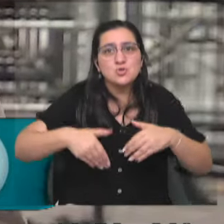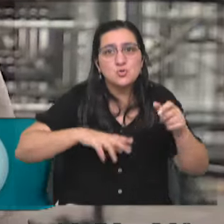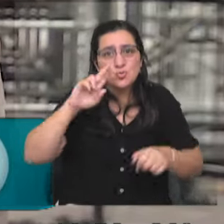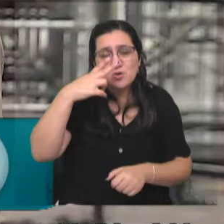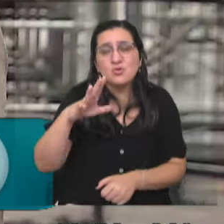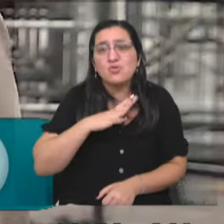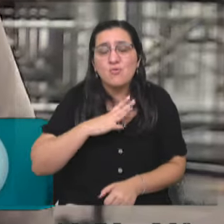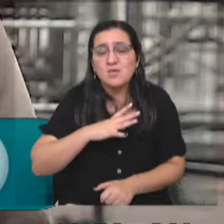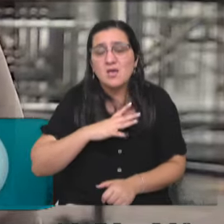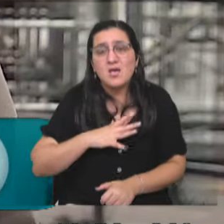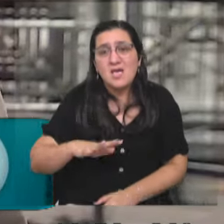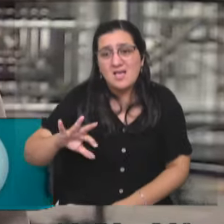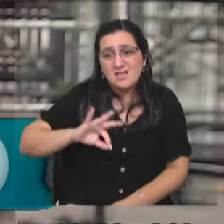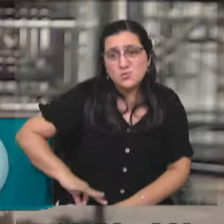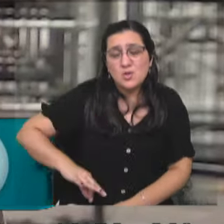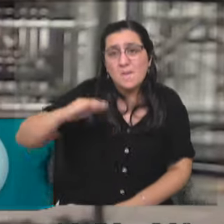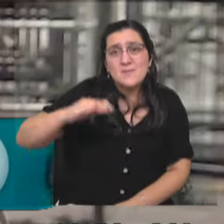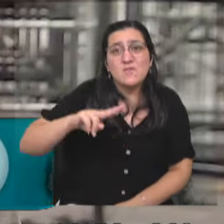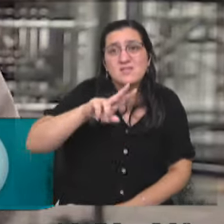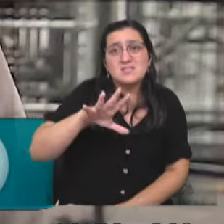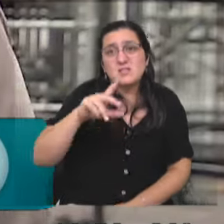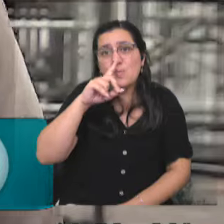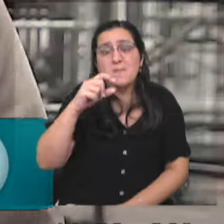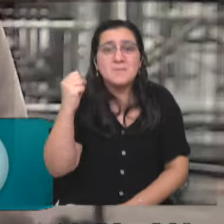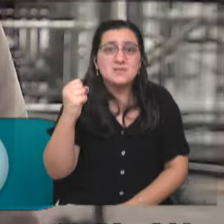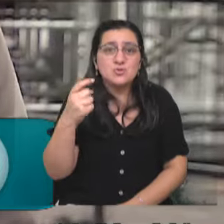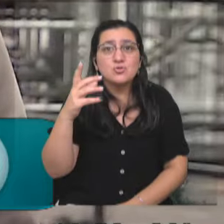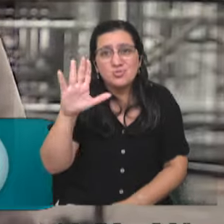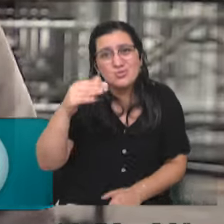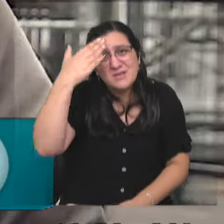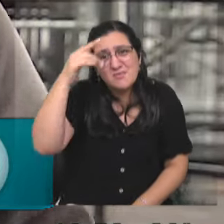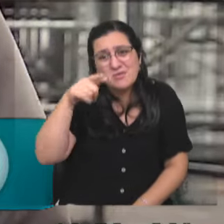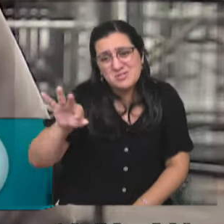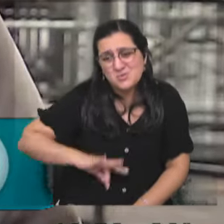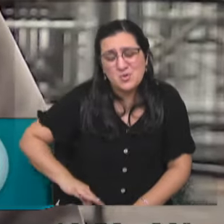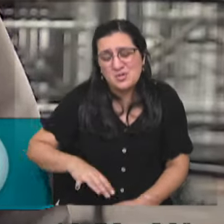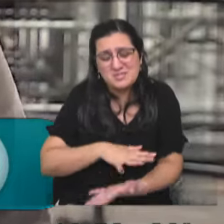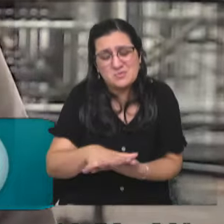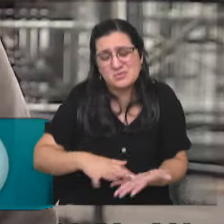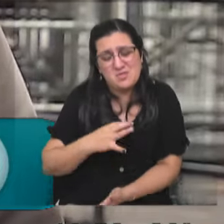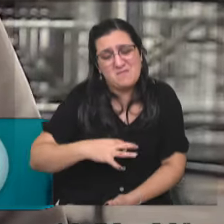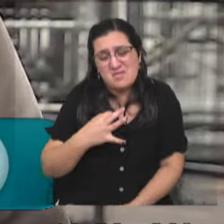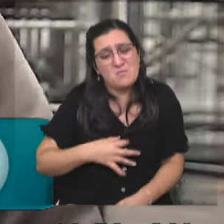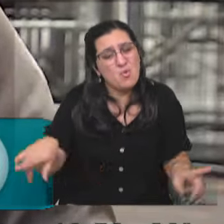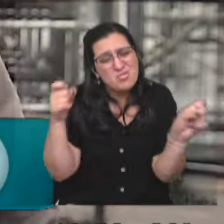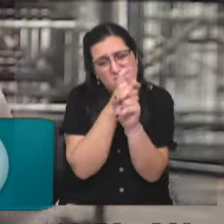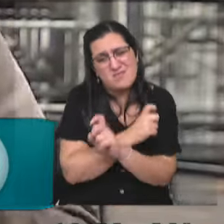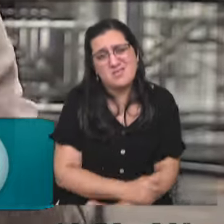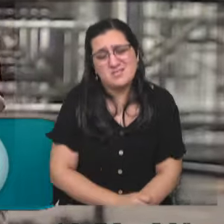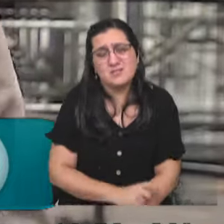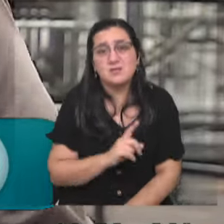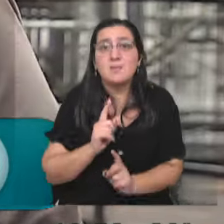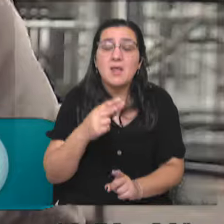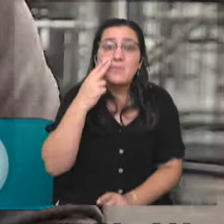que en este país ganan menos de 25.000 pesos. Todas y todos sabemos que con ese ingreso las condiciones de vida son extremadamente precarias. Luego